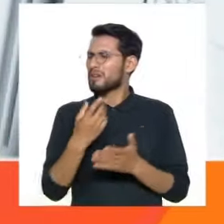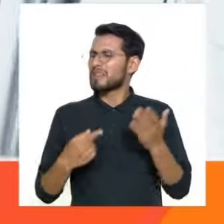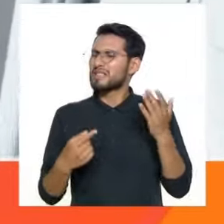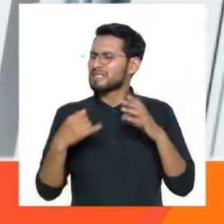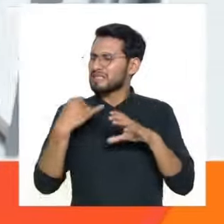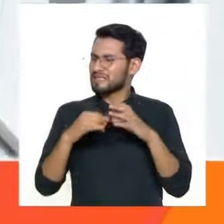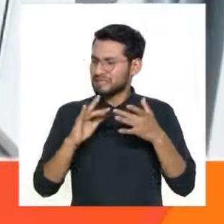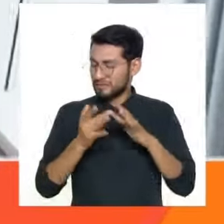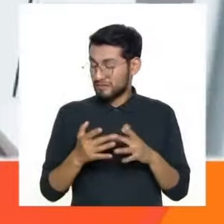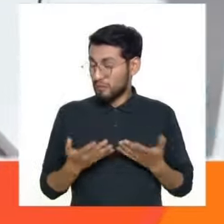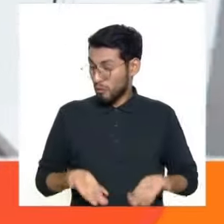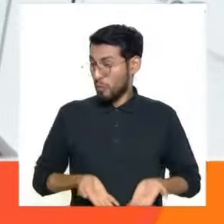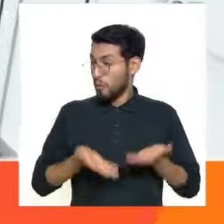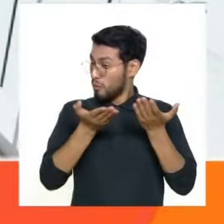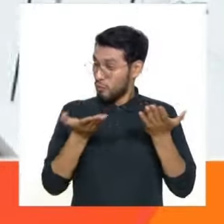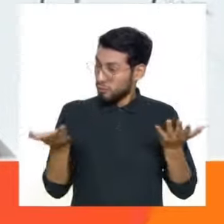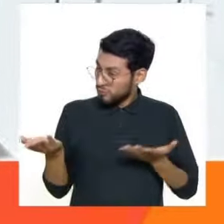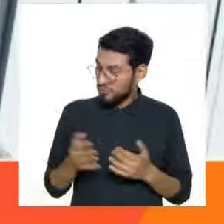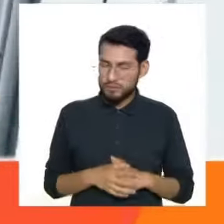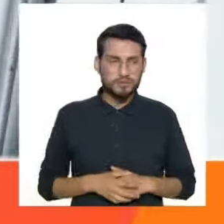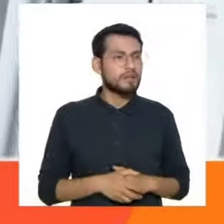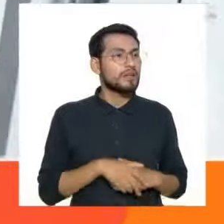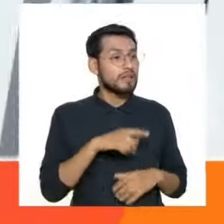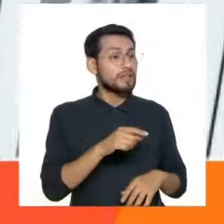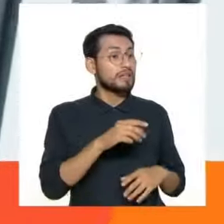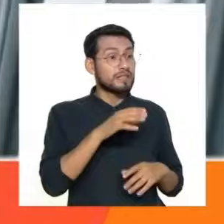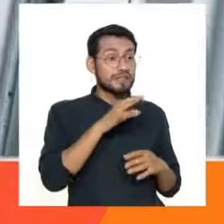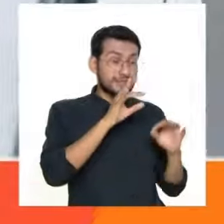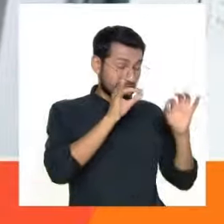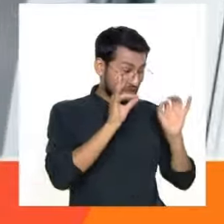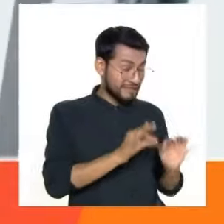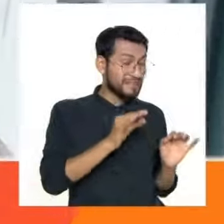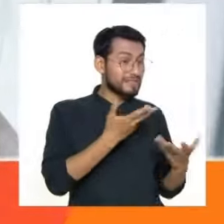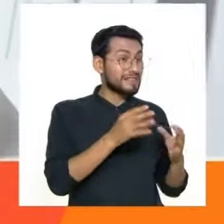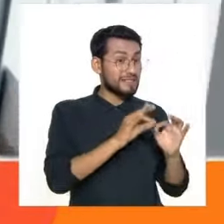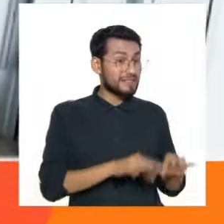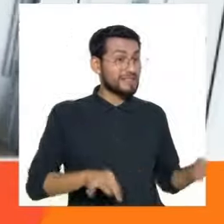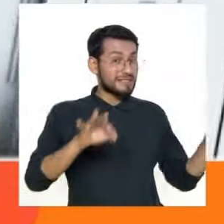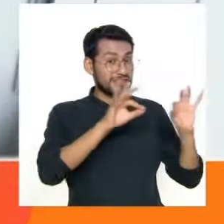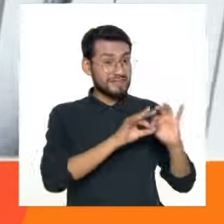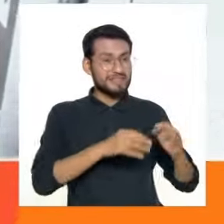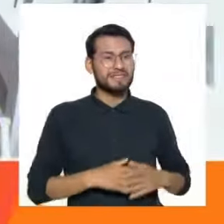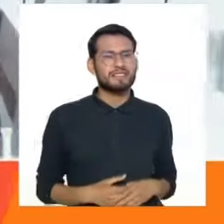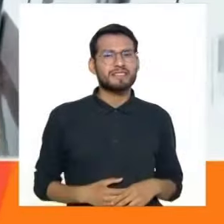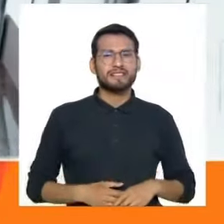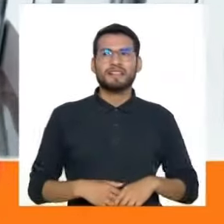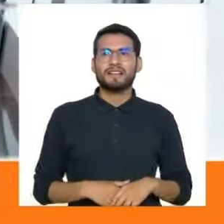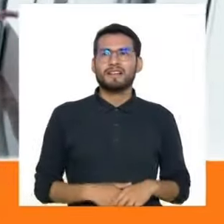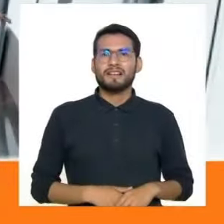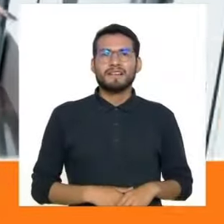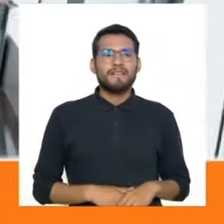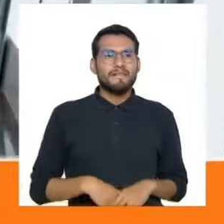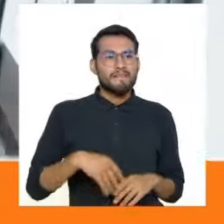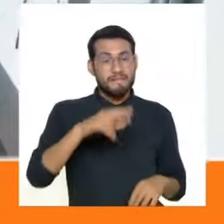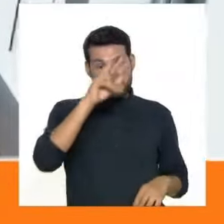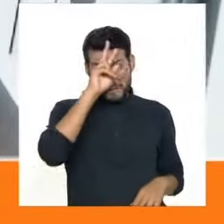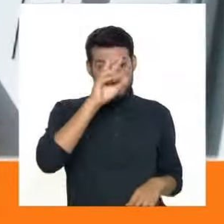esto Esto se eleva mucho Sí ahí Christopher justo algo muy importante Ya eh al